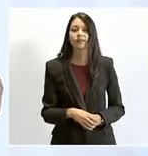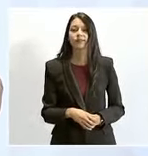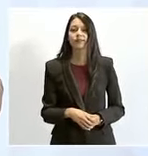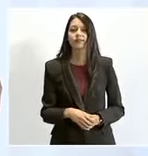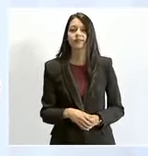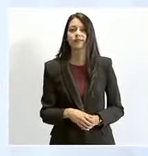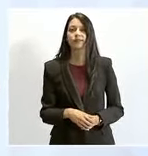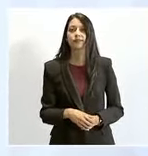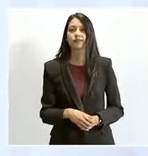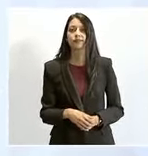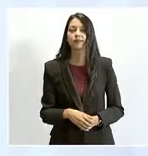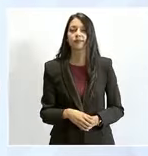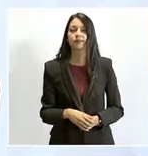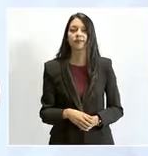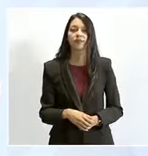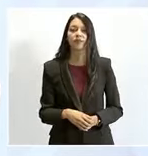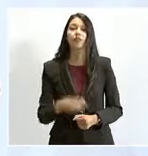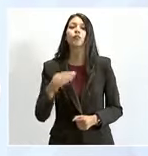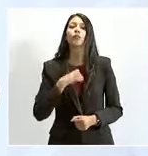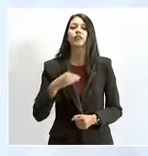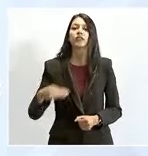Buena Vista